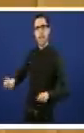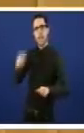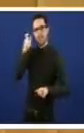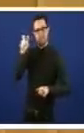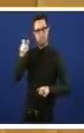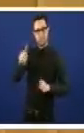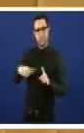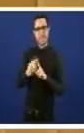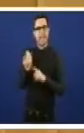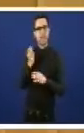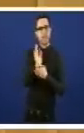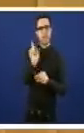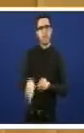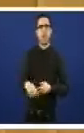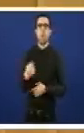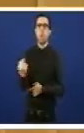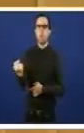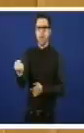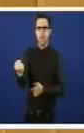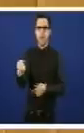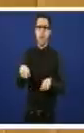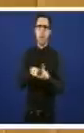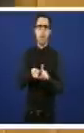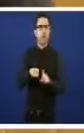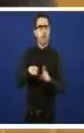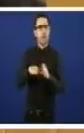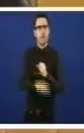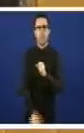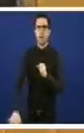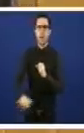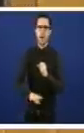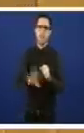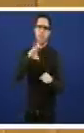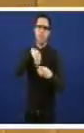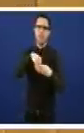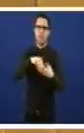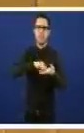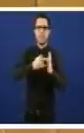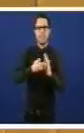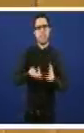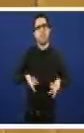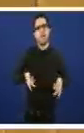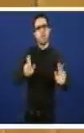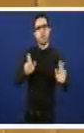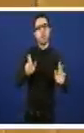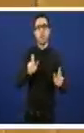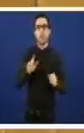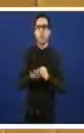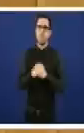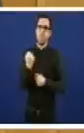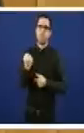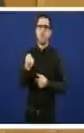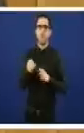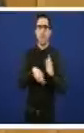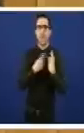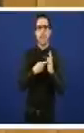ademais un poder que é o fundamental nos sistemas democráticos, o poder legislativo non podemos